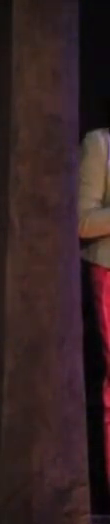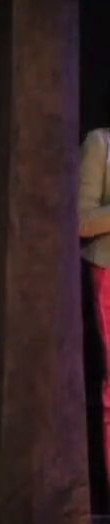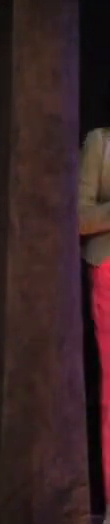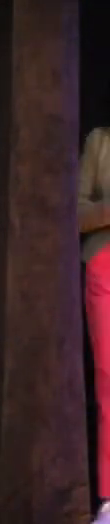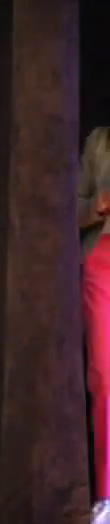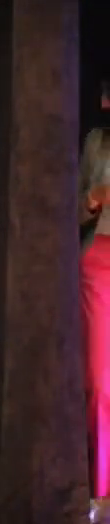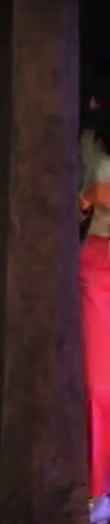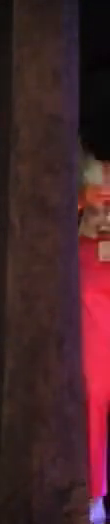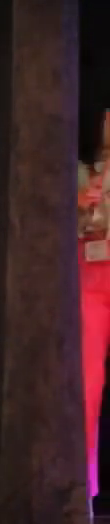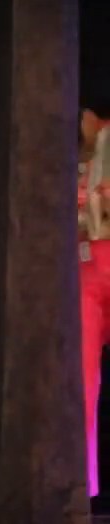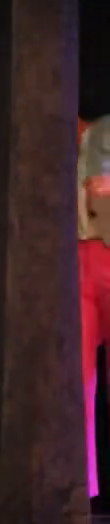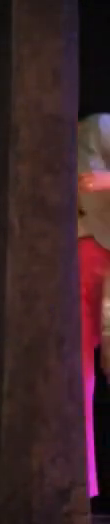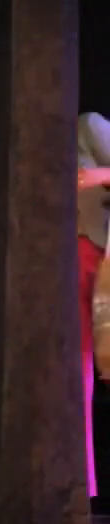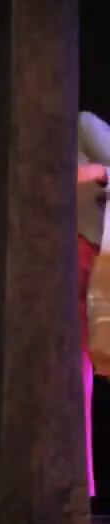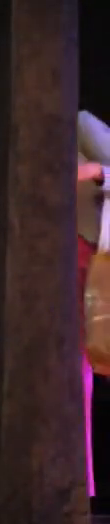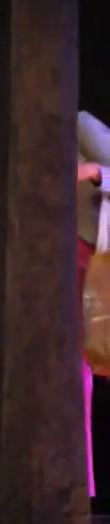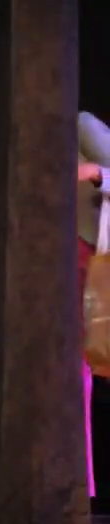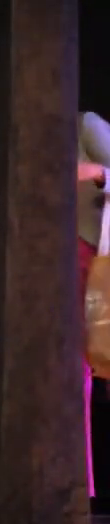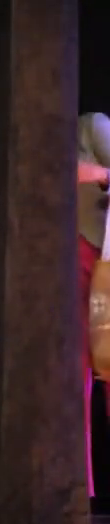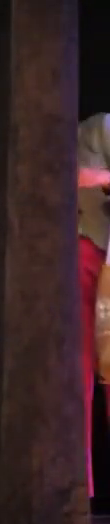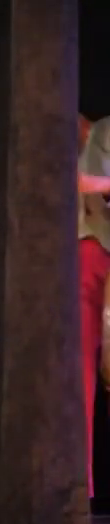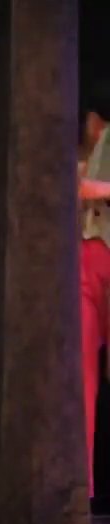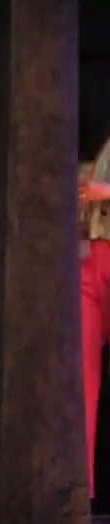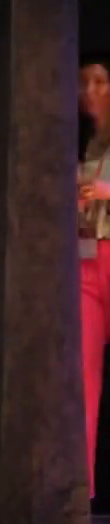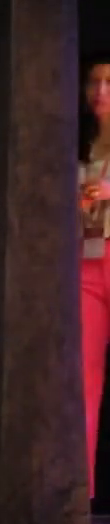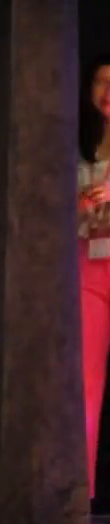dato a nivel nacional.